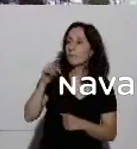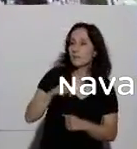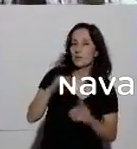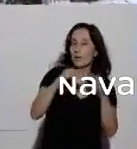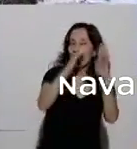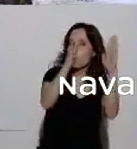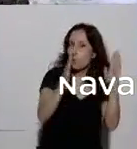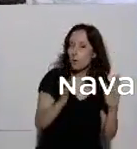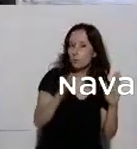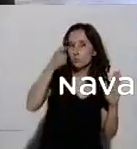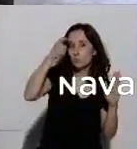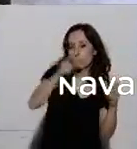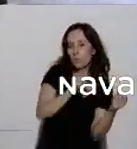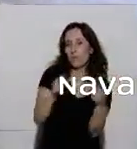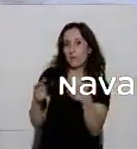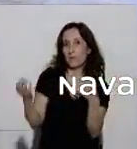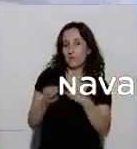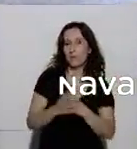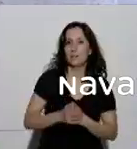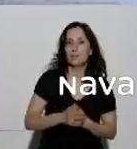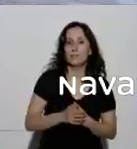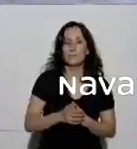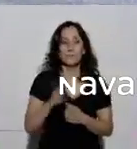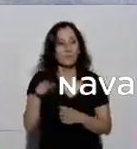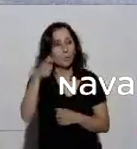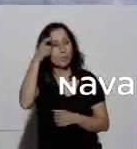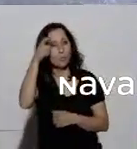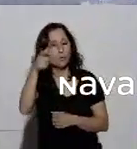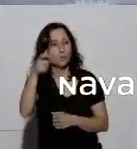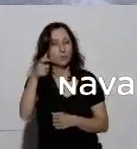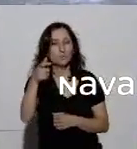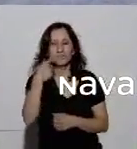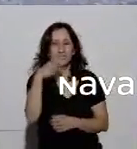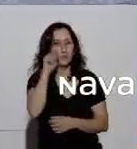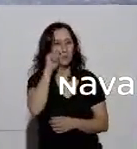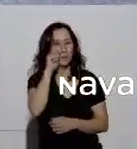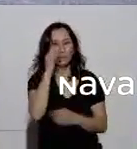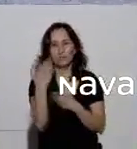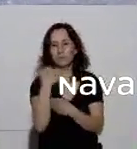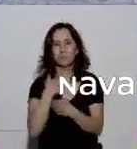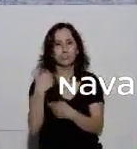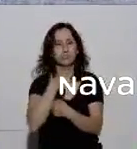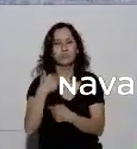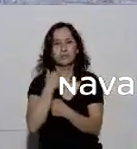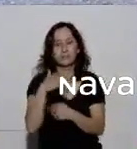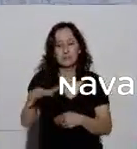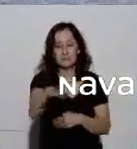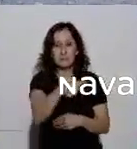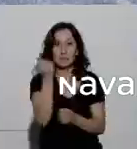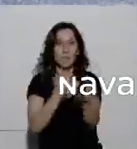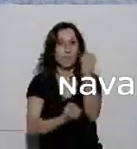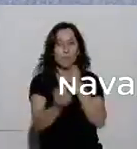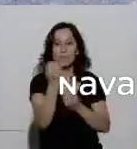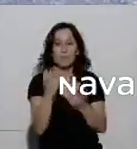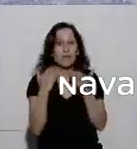de Zugarramurdi para el pueblo? Zugarramurdi es un pueblo muy turístico. Vamos a decir que la economía local depende en gran